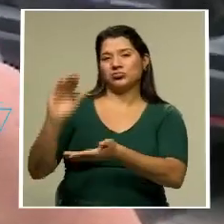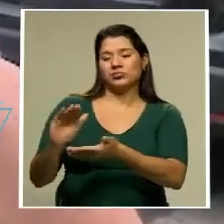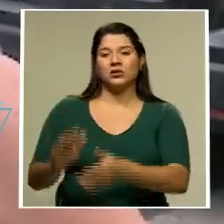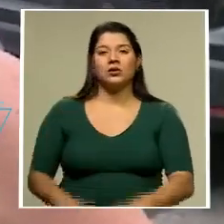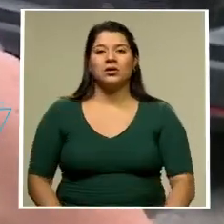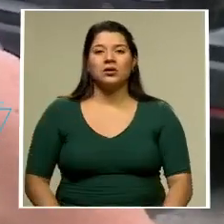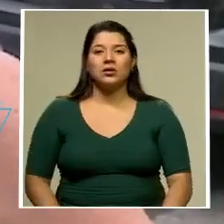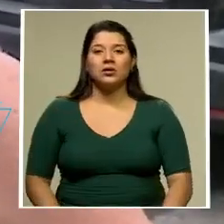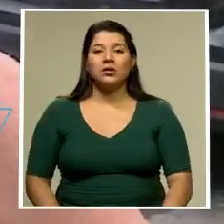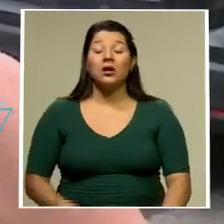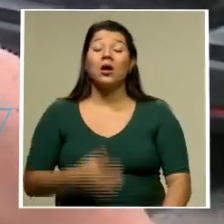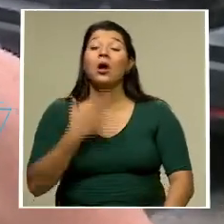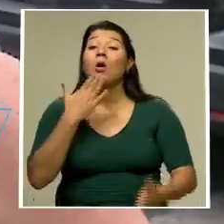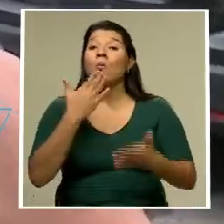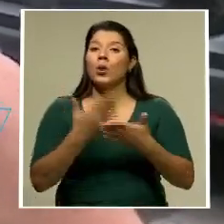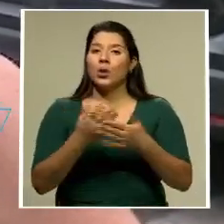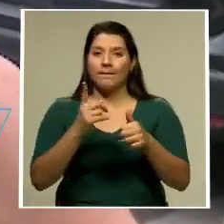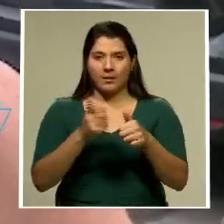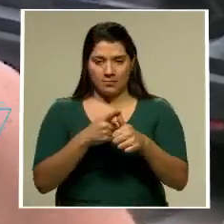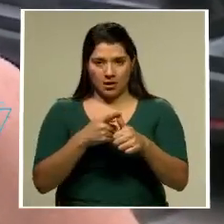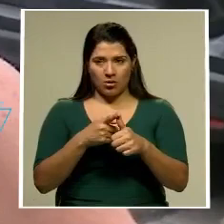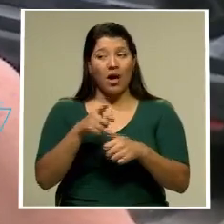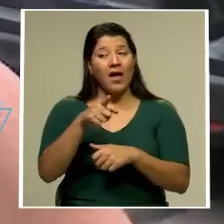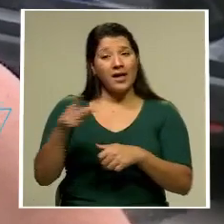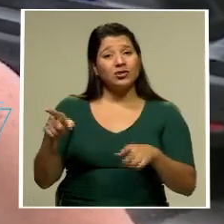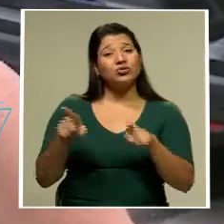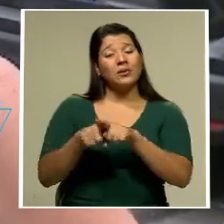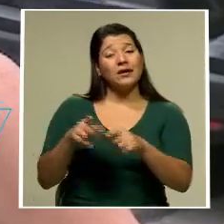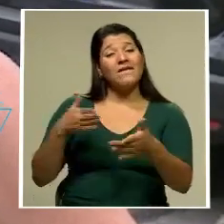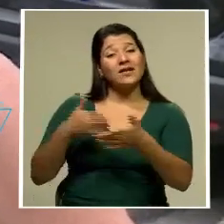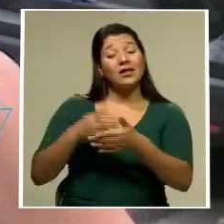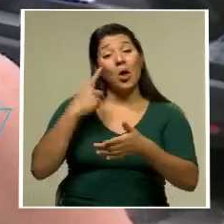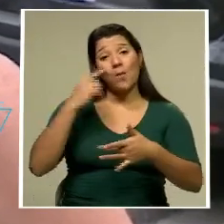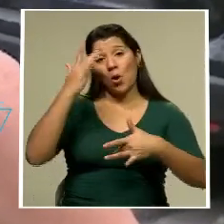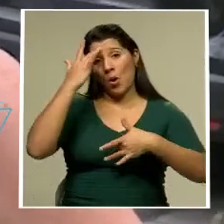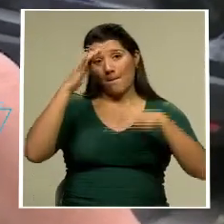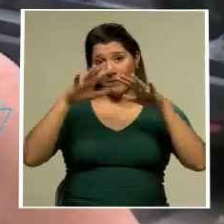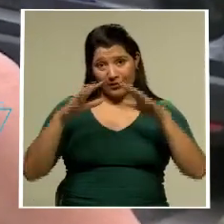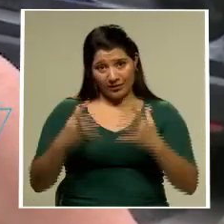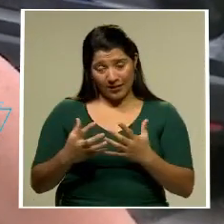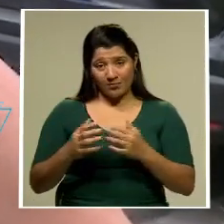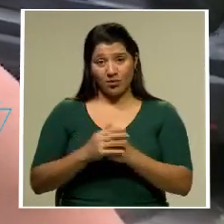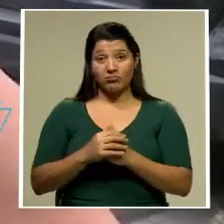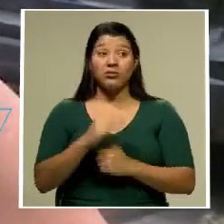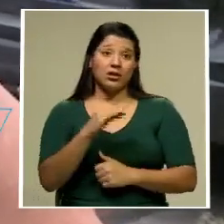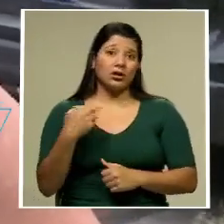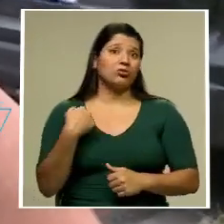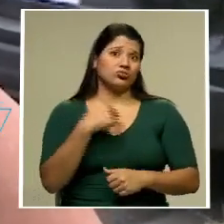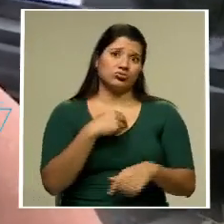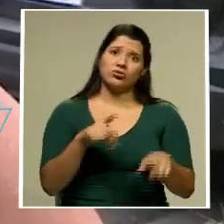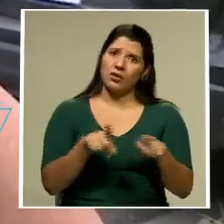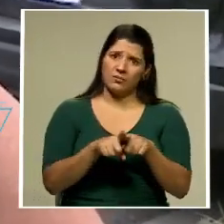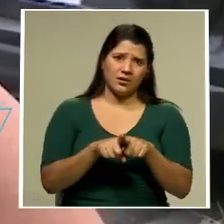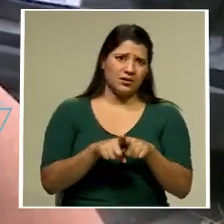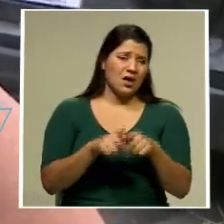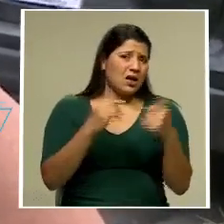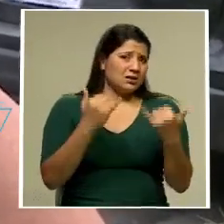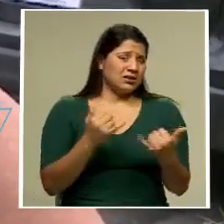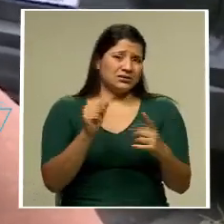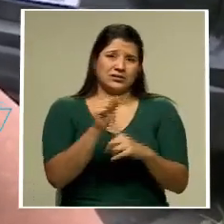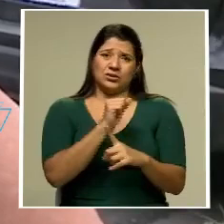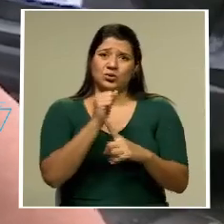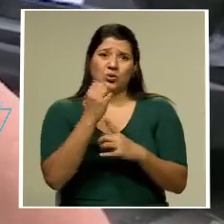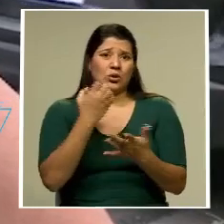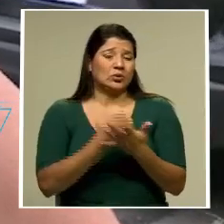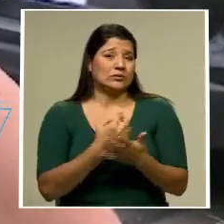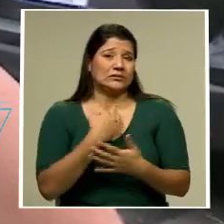lo primero, ellos también han sufrido por la pandemia. Y de hecho nosotros, porque ya el bolsillo como que muchas veces